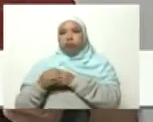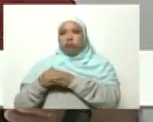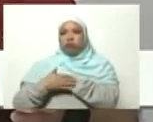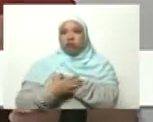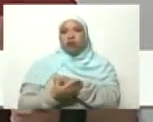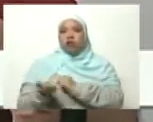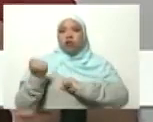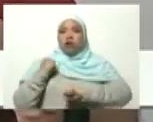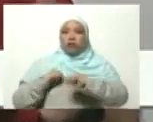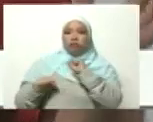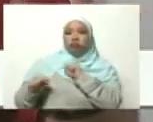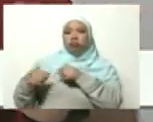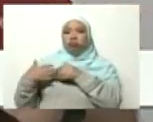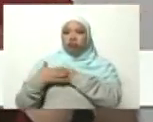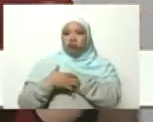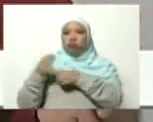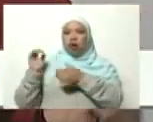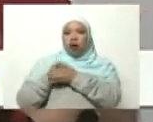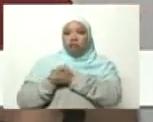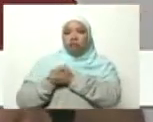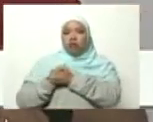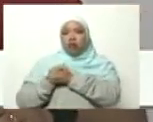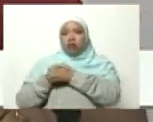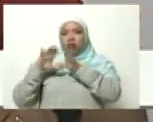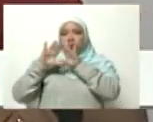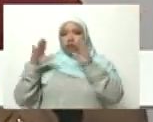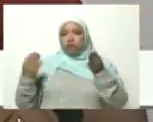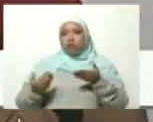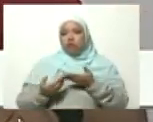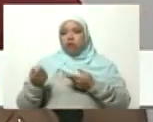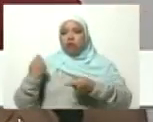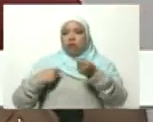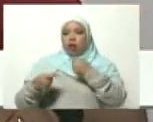valernos de amigos en el mundo para comprar la medicina.